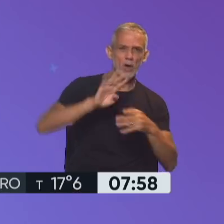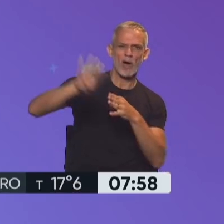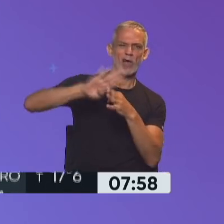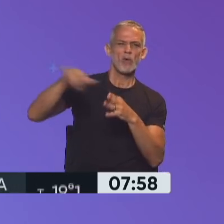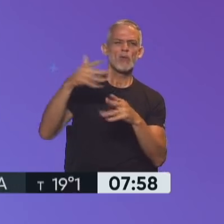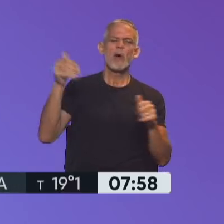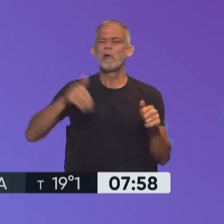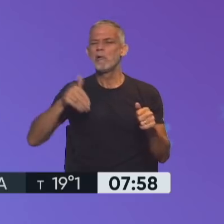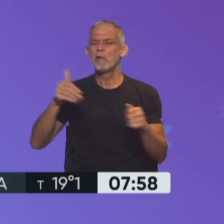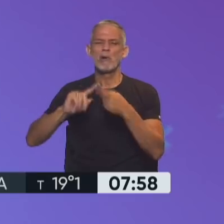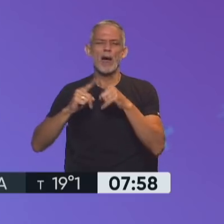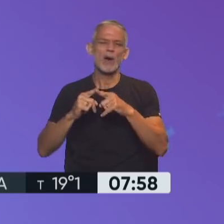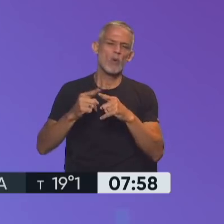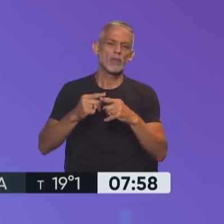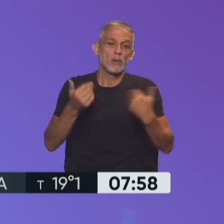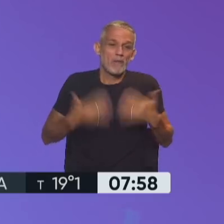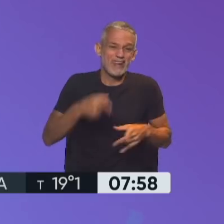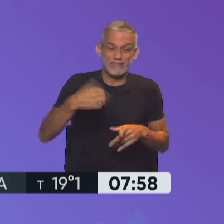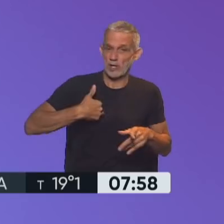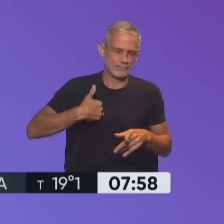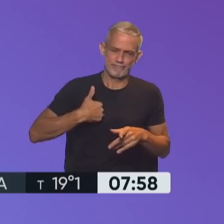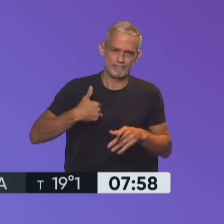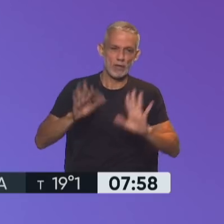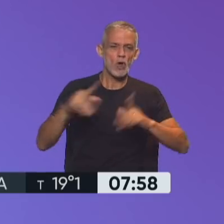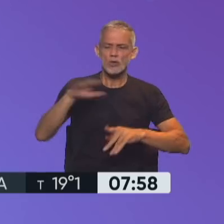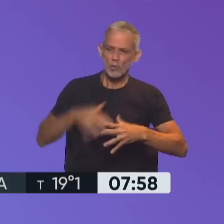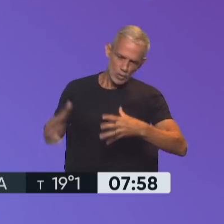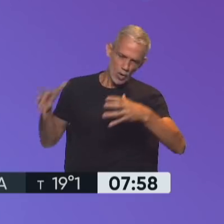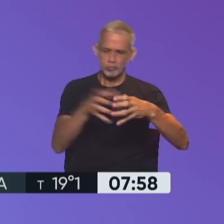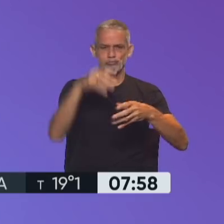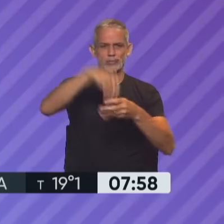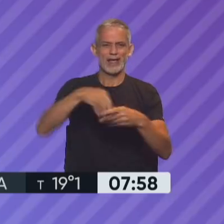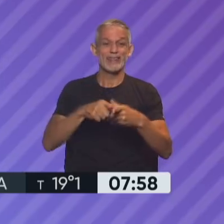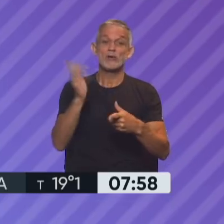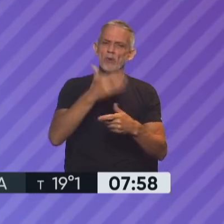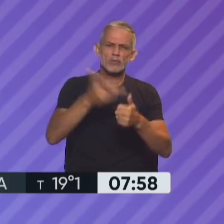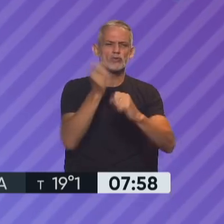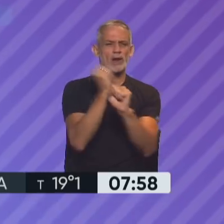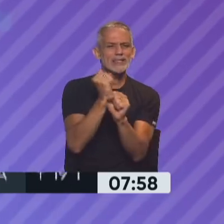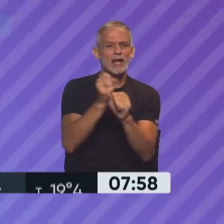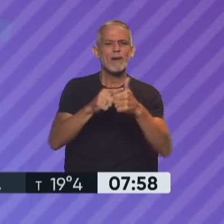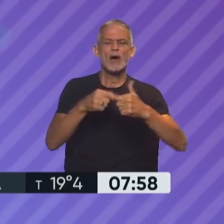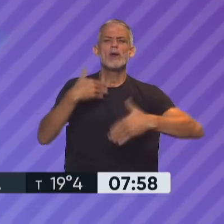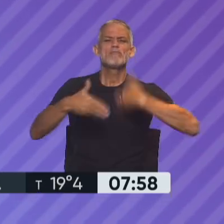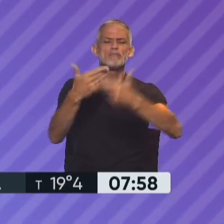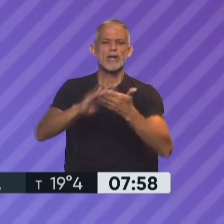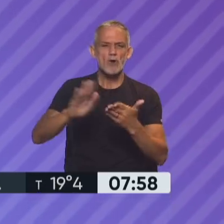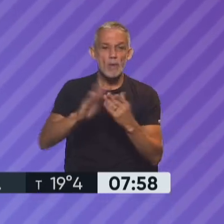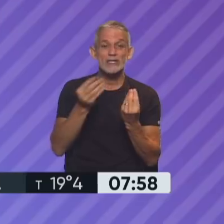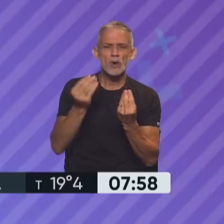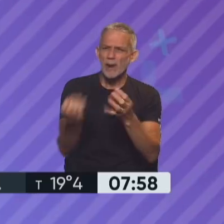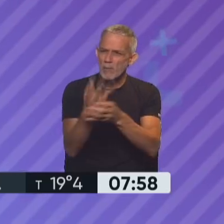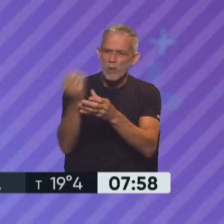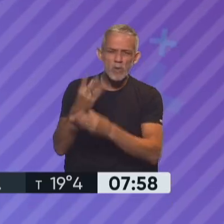acuerdo beneficioso para el país todos debemos estar del mismo lado el de la producción el trabajo y la innovación para